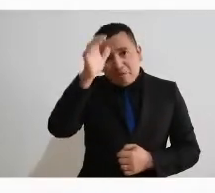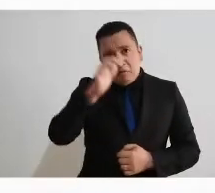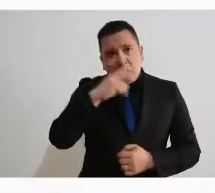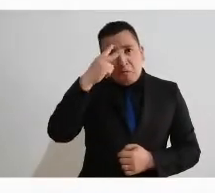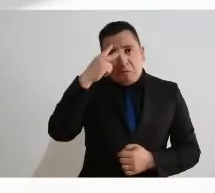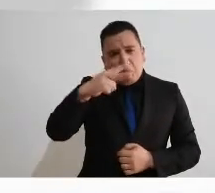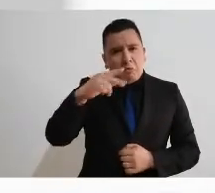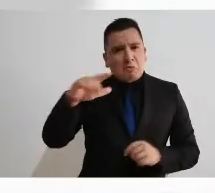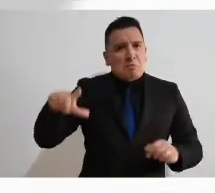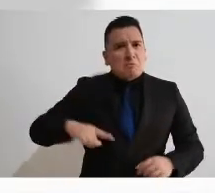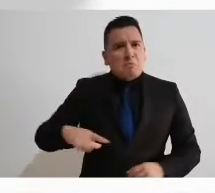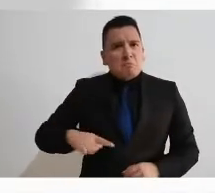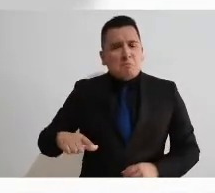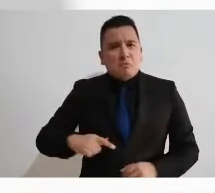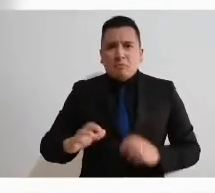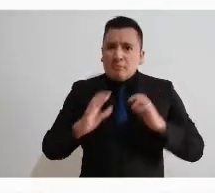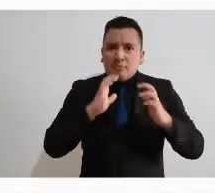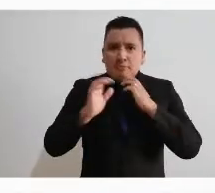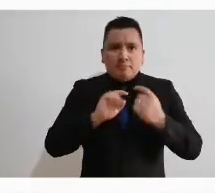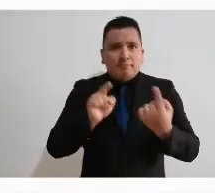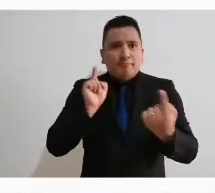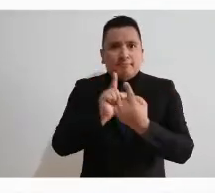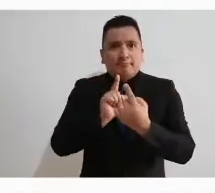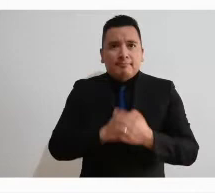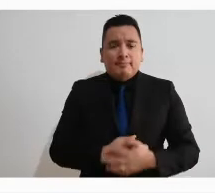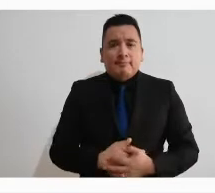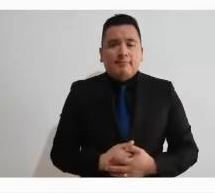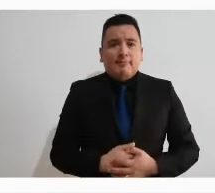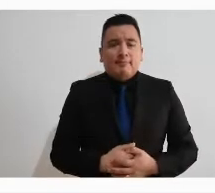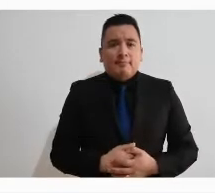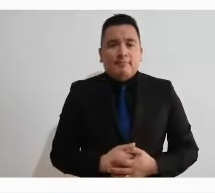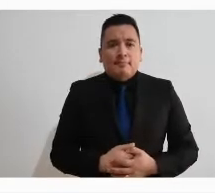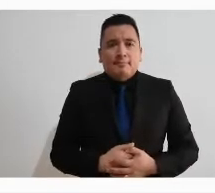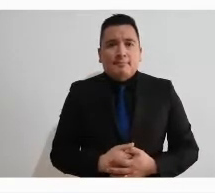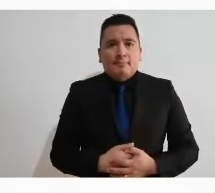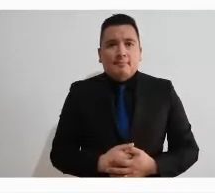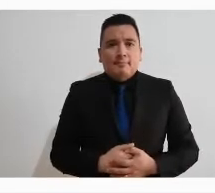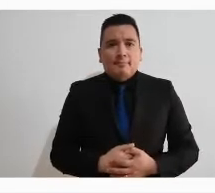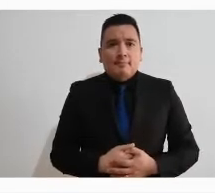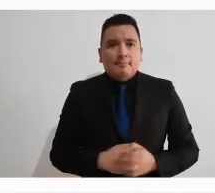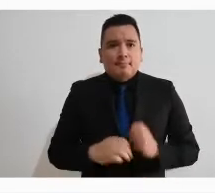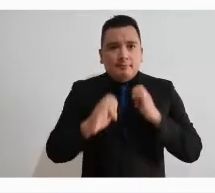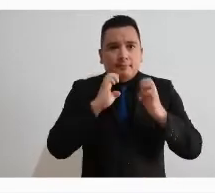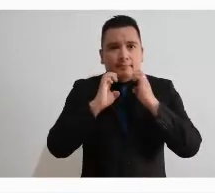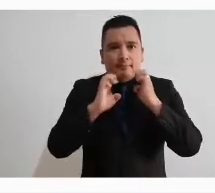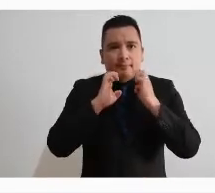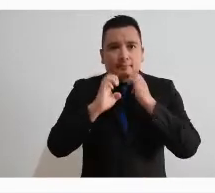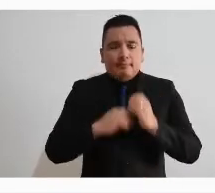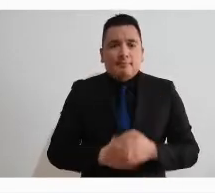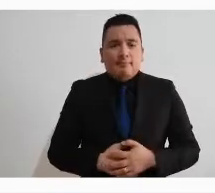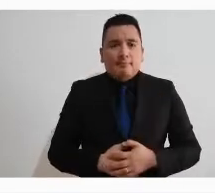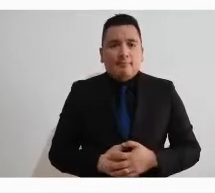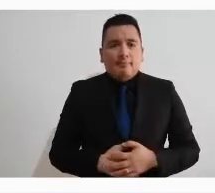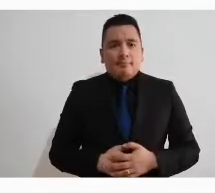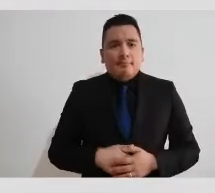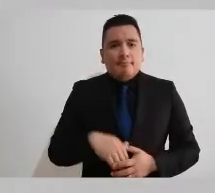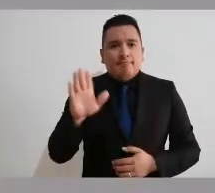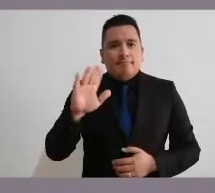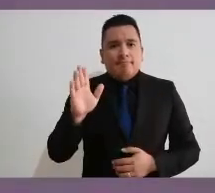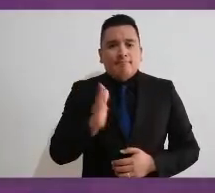la vida democrática de Coahuila y de México, en comunicación directa con usted. La entrevista.